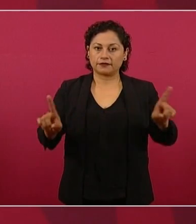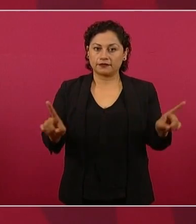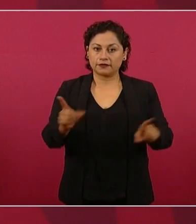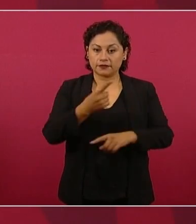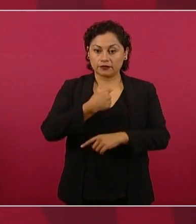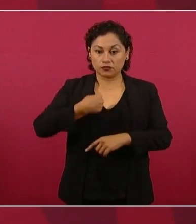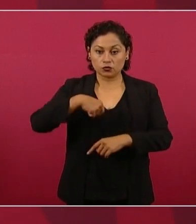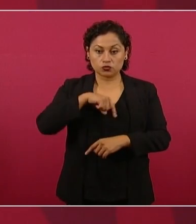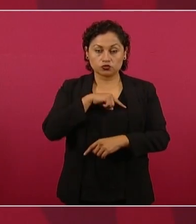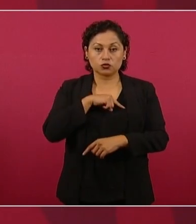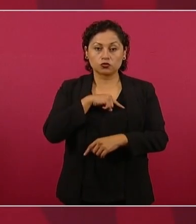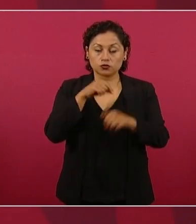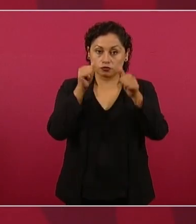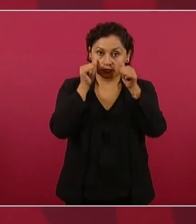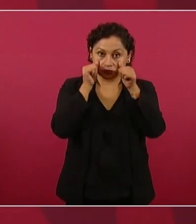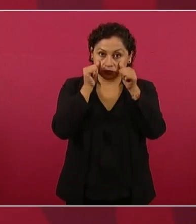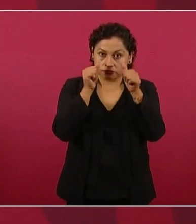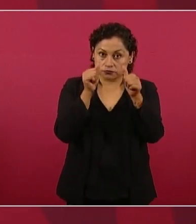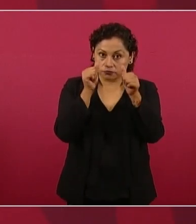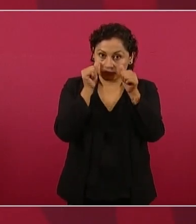pendientes porque no hay